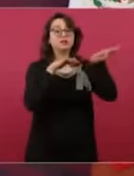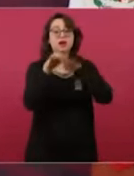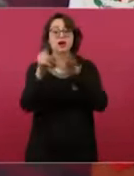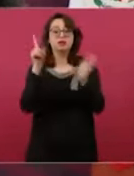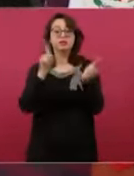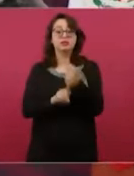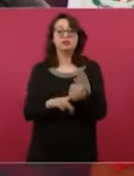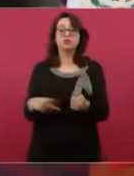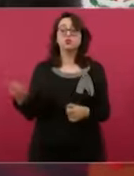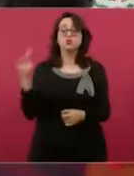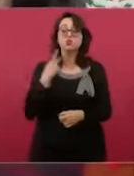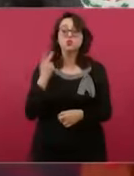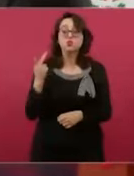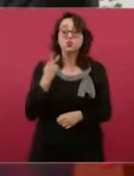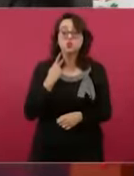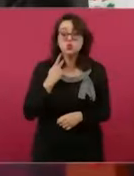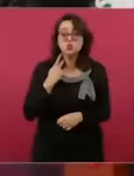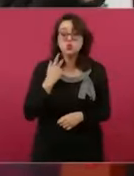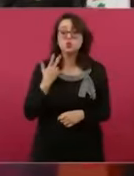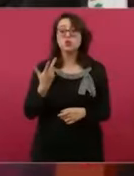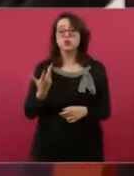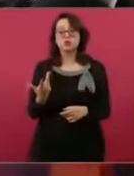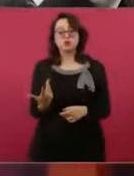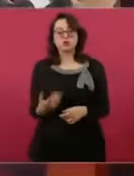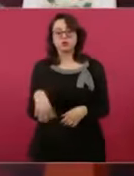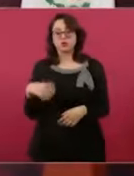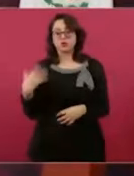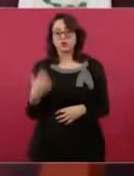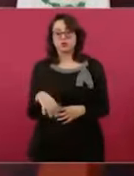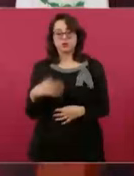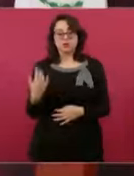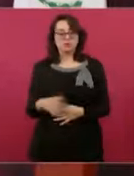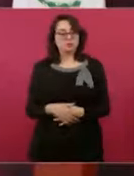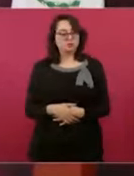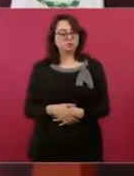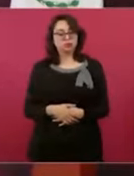Hay los publicistas, pues, de siempre, ¿no?